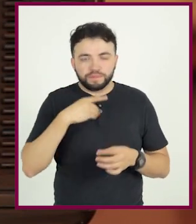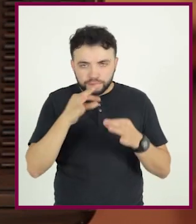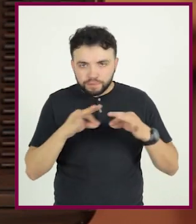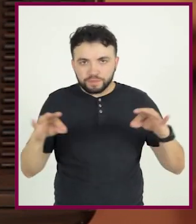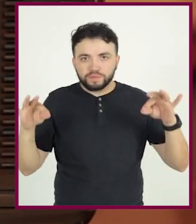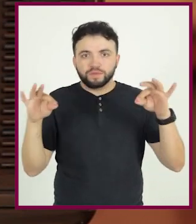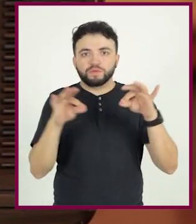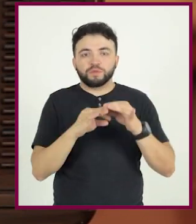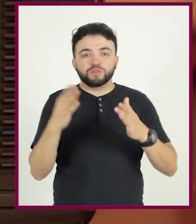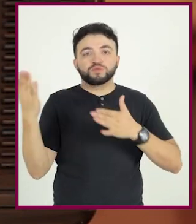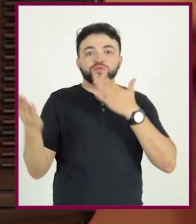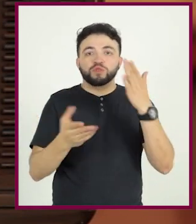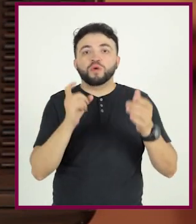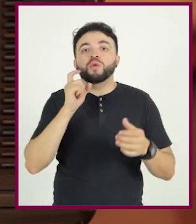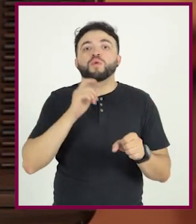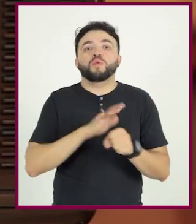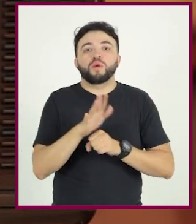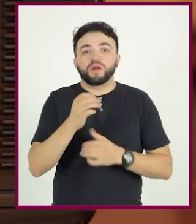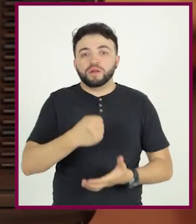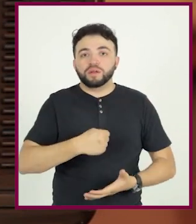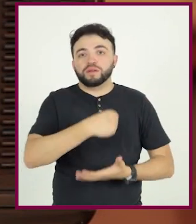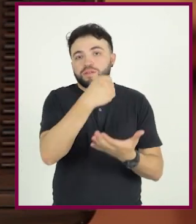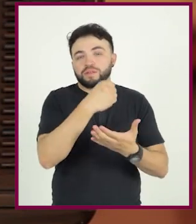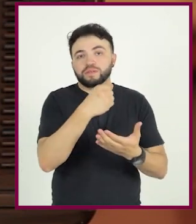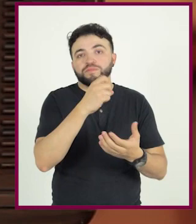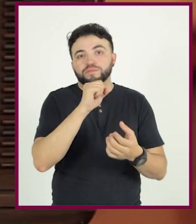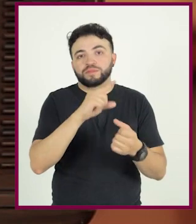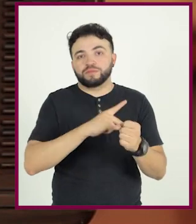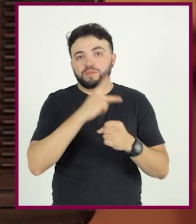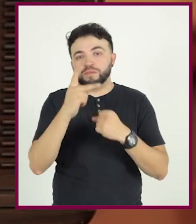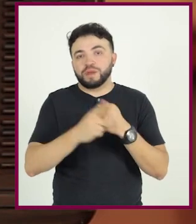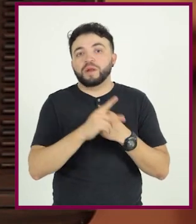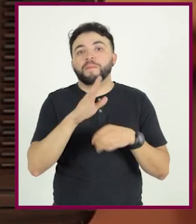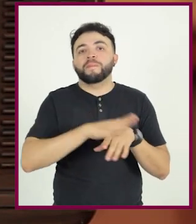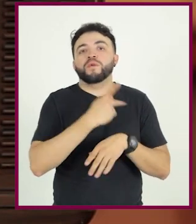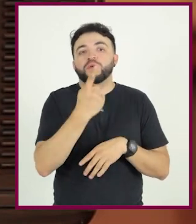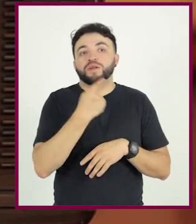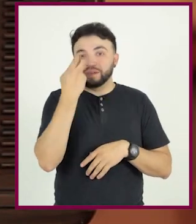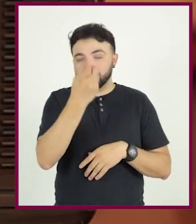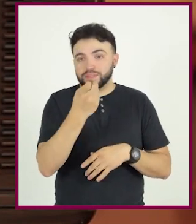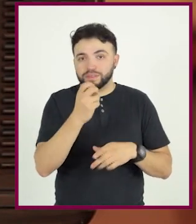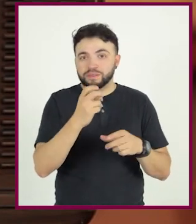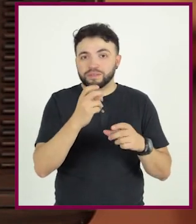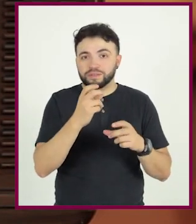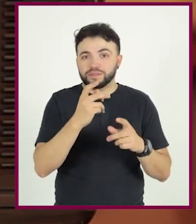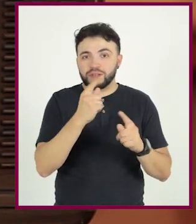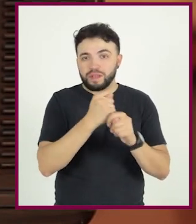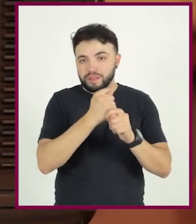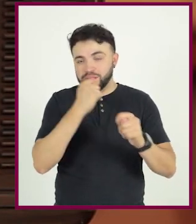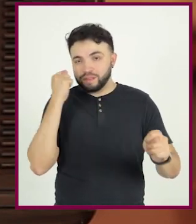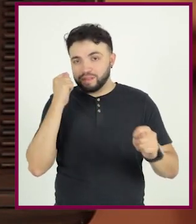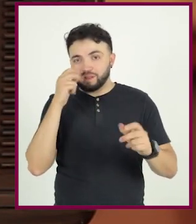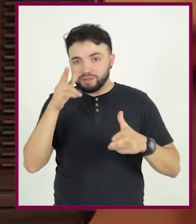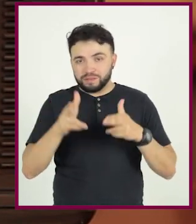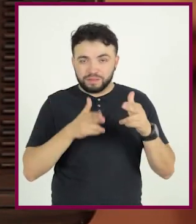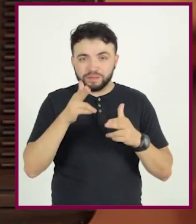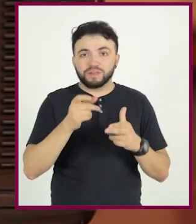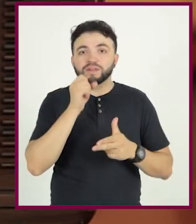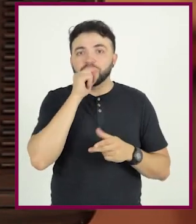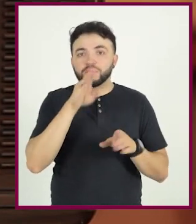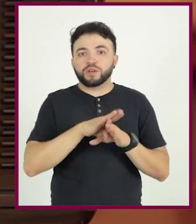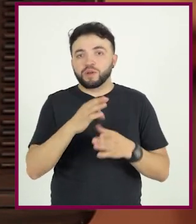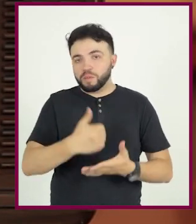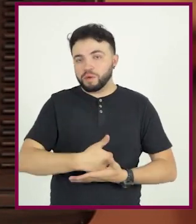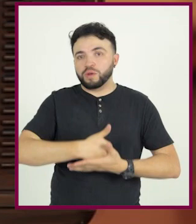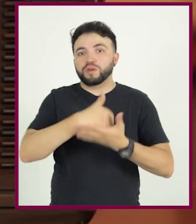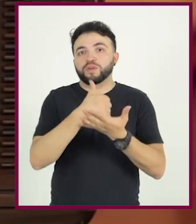Sé que es importante estudiar la historia económica del país porque va a ser un tren que va a ayudar a la economía y al turismo,